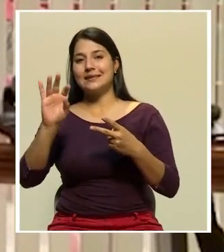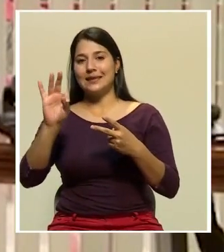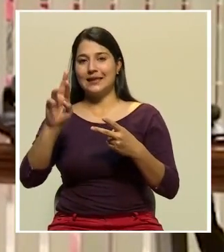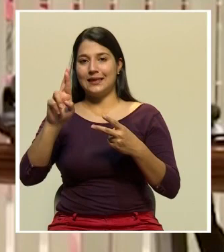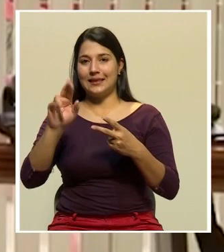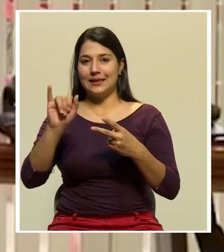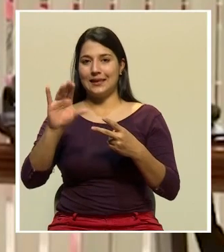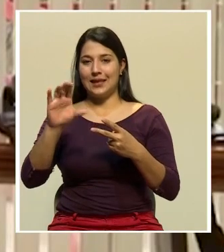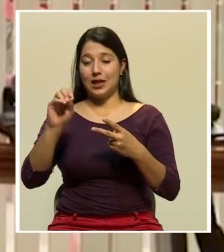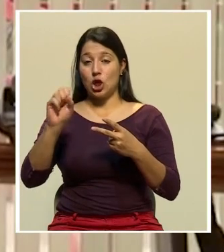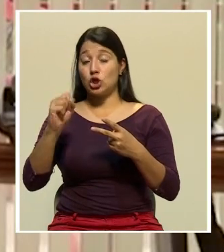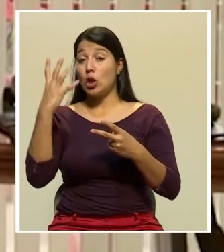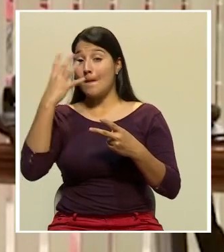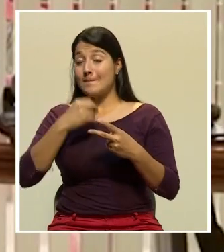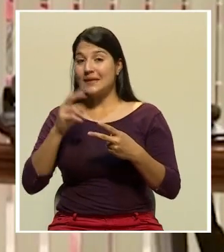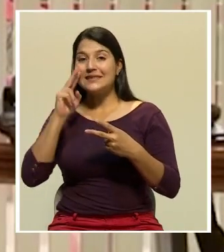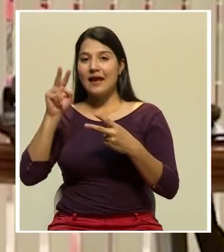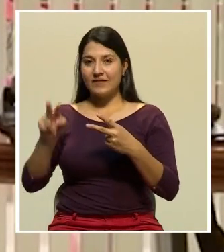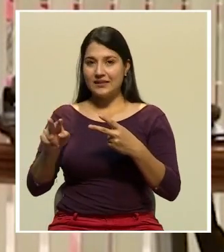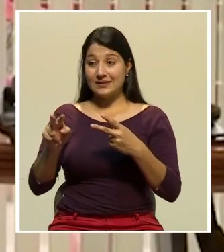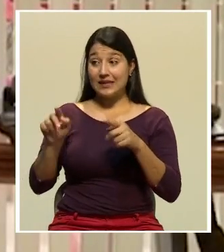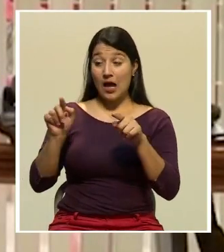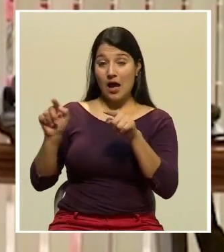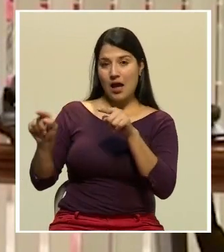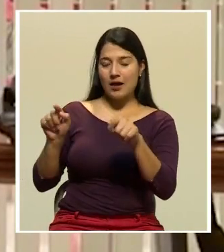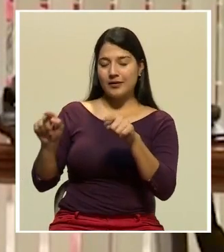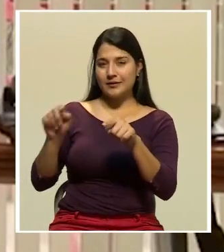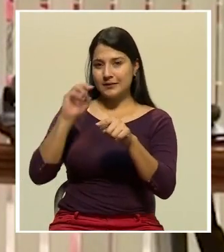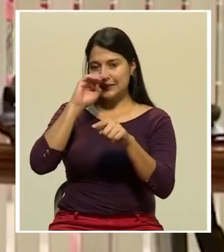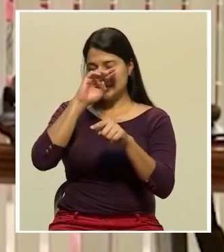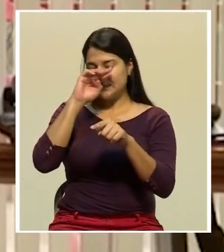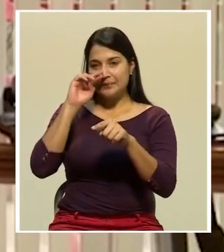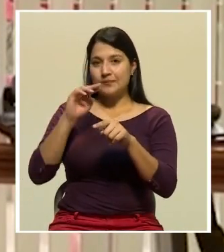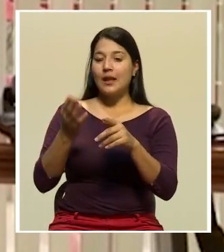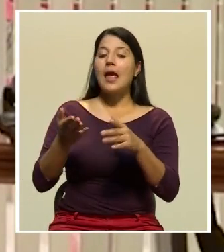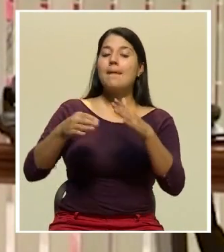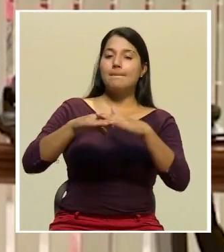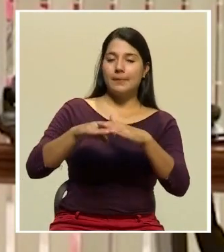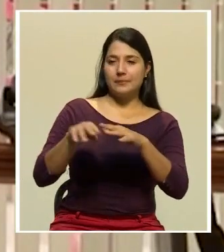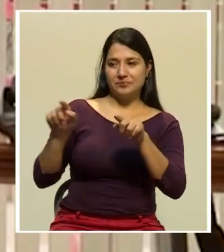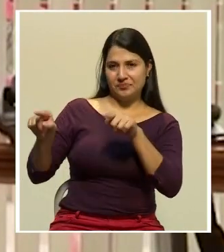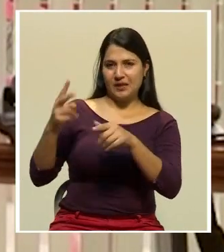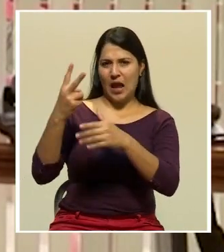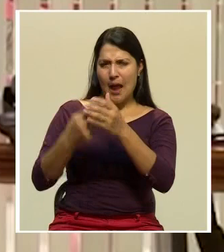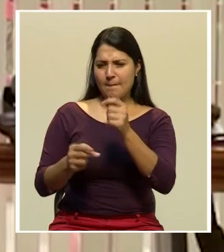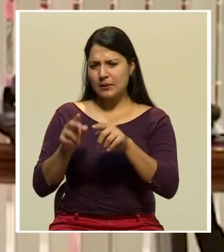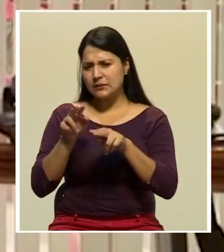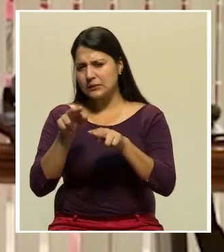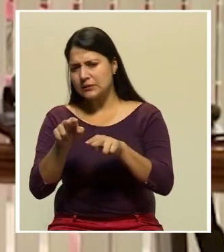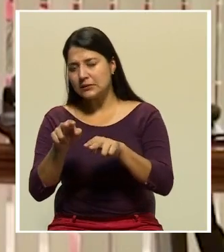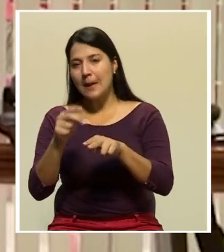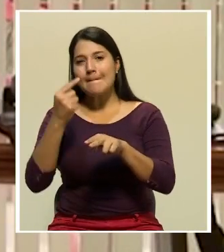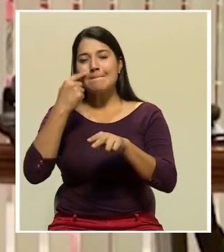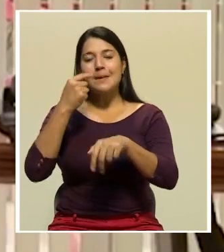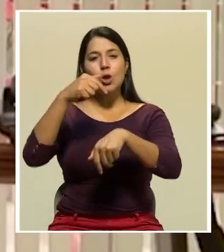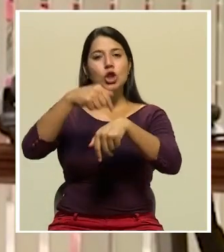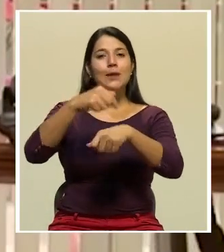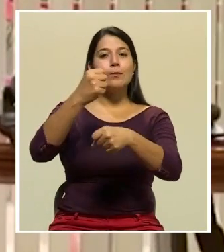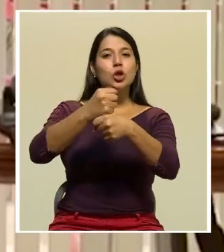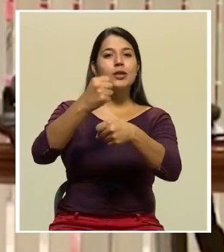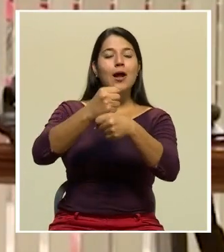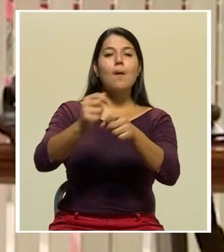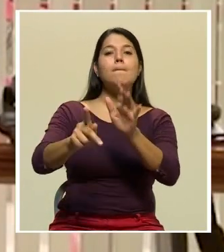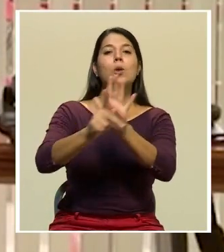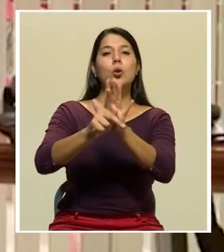habían trabajadores de las dos empresas y lo que corresponde a Empaques Bellavista en sí, encontramos una jornada prohibida